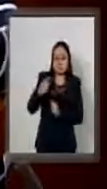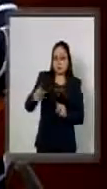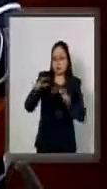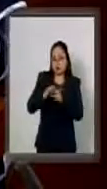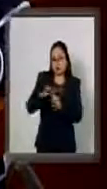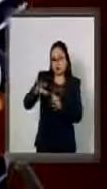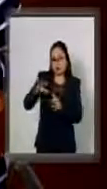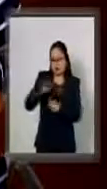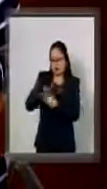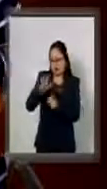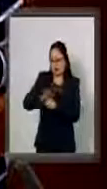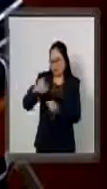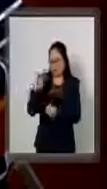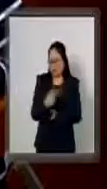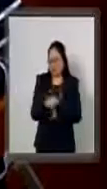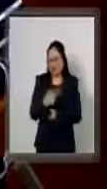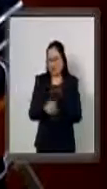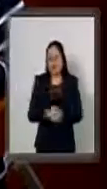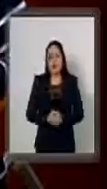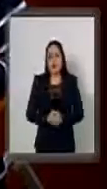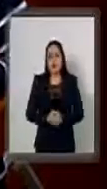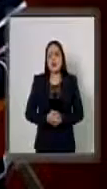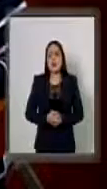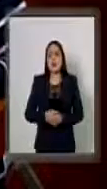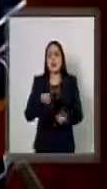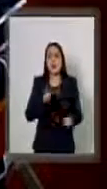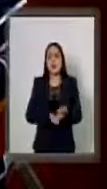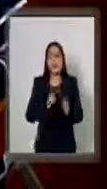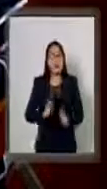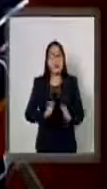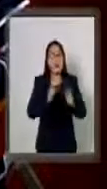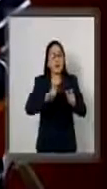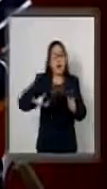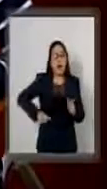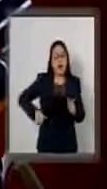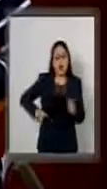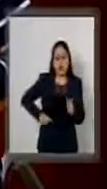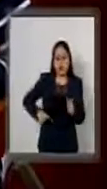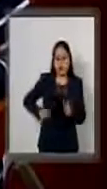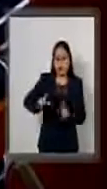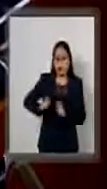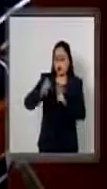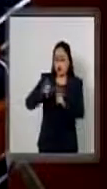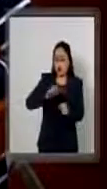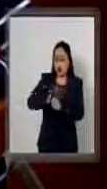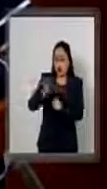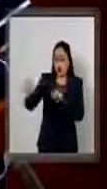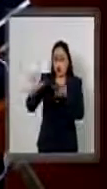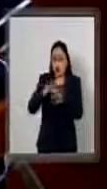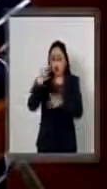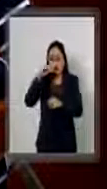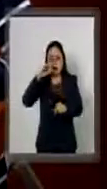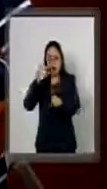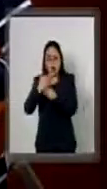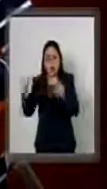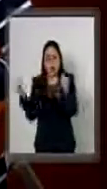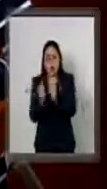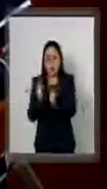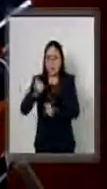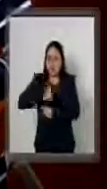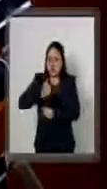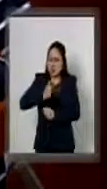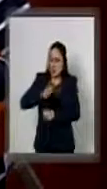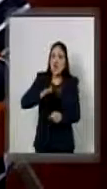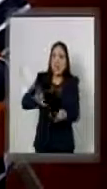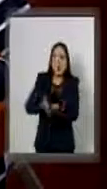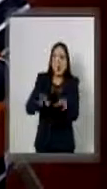particular. Al Estado se le entregan poderes legítimos de uso de la fuerza precisamente